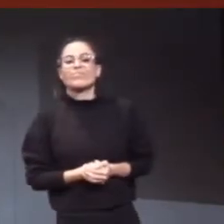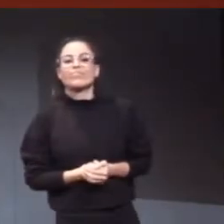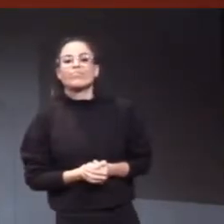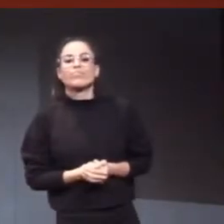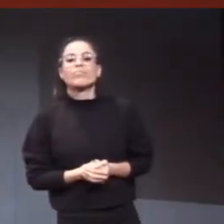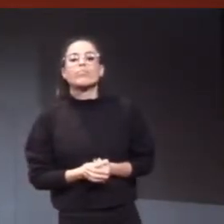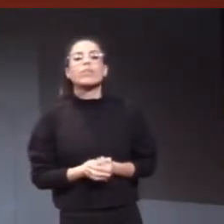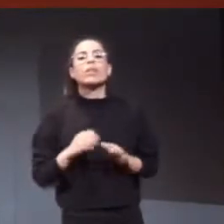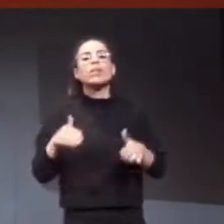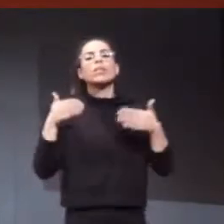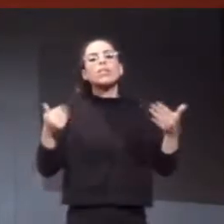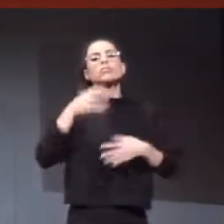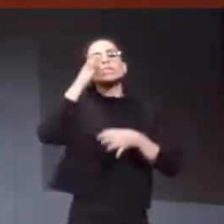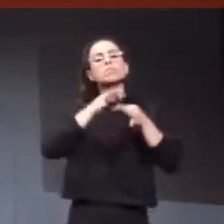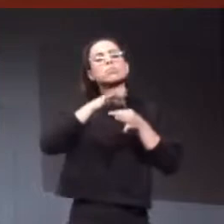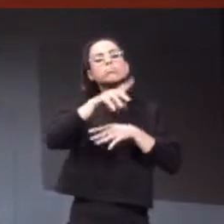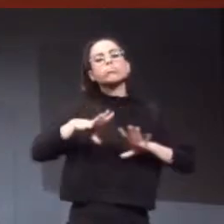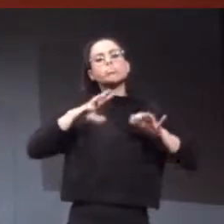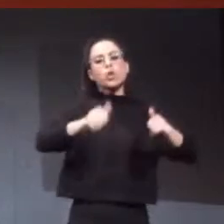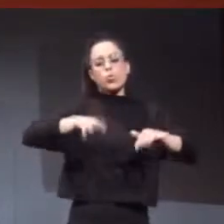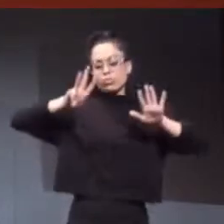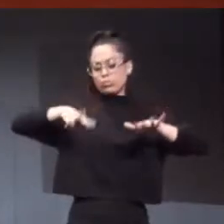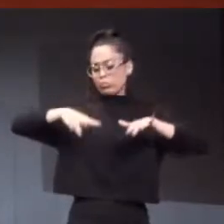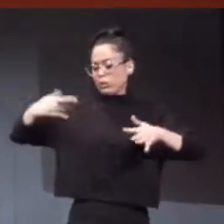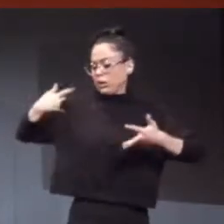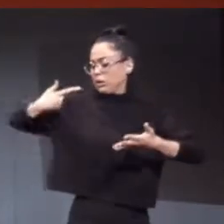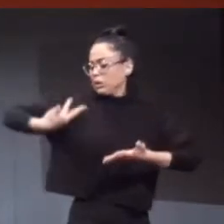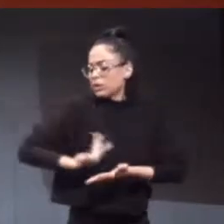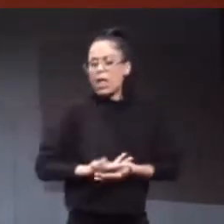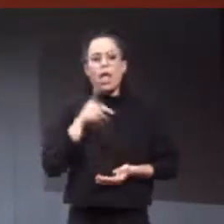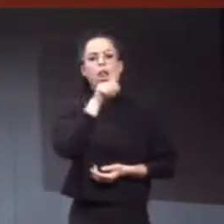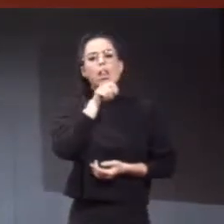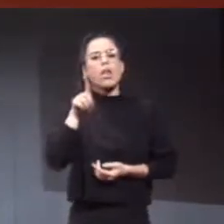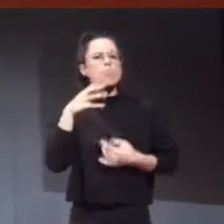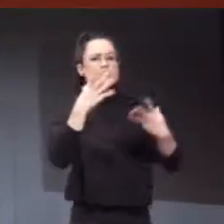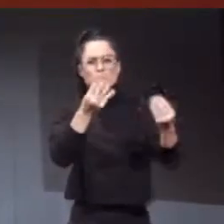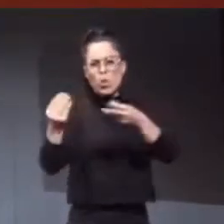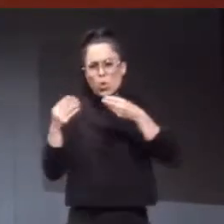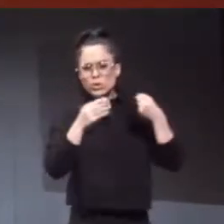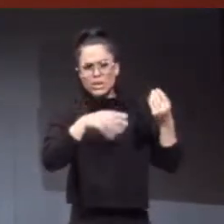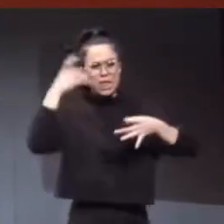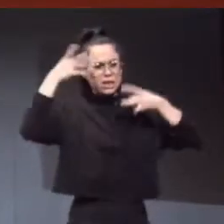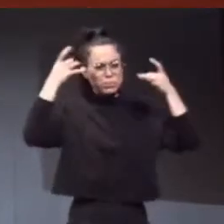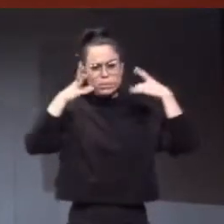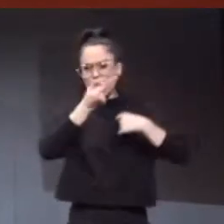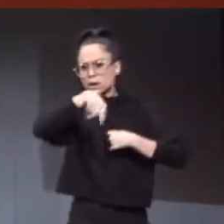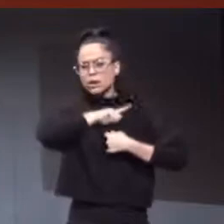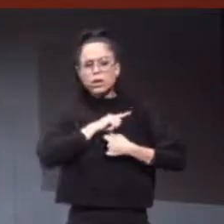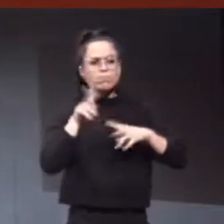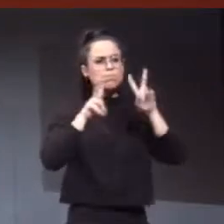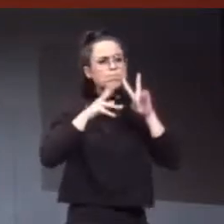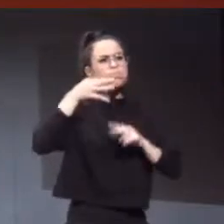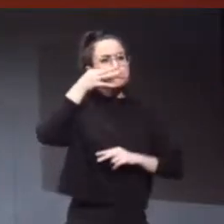Urrian hasi zen eskola eta 8 hilabete. Hauetan 11 ekintza landu bizita disfrutatu ditugu. Izan